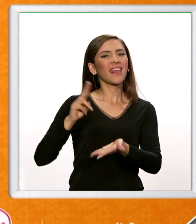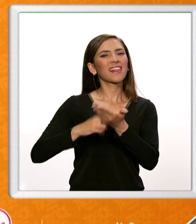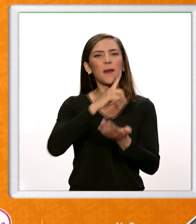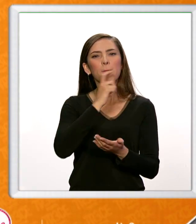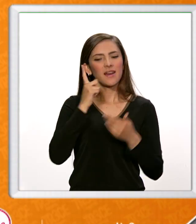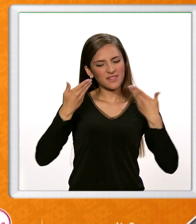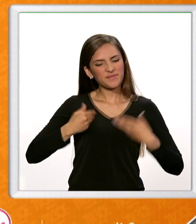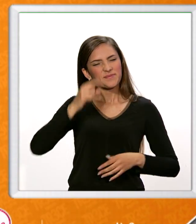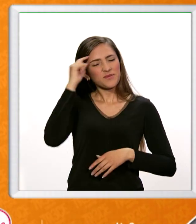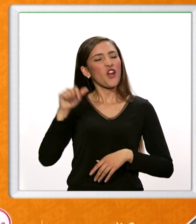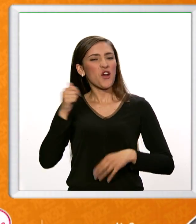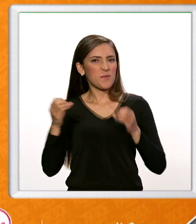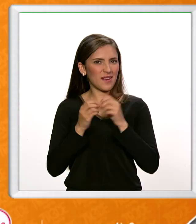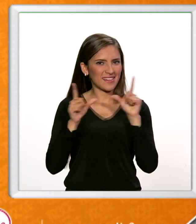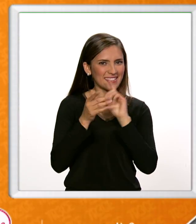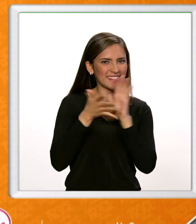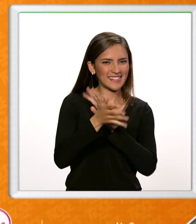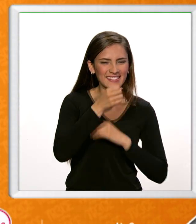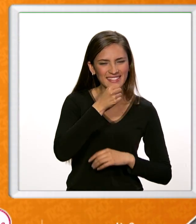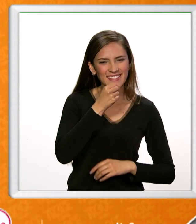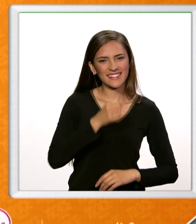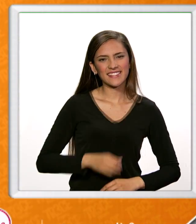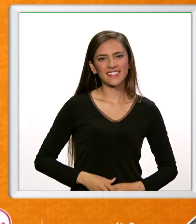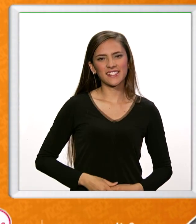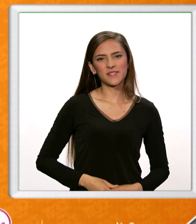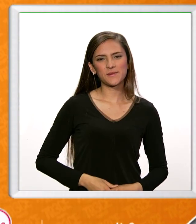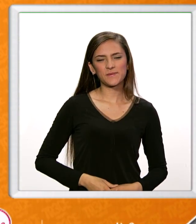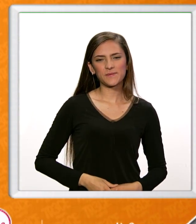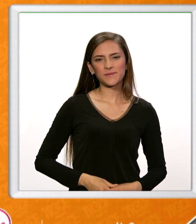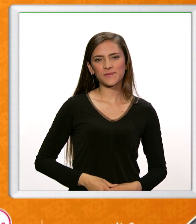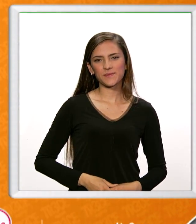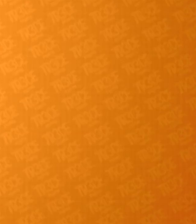Mayra, yo soy López y en cualquier momento más 13 News.